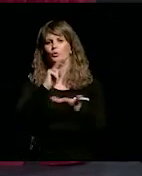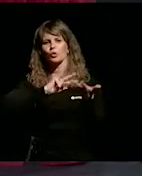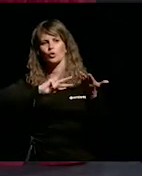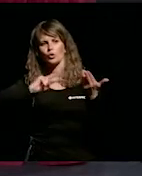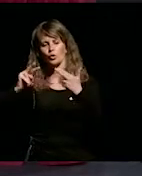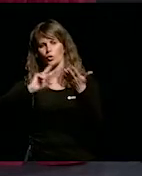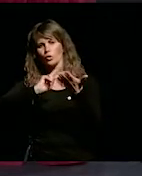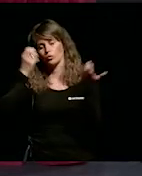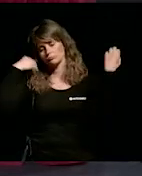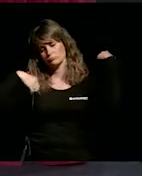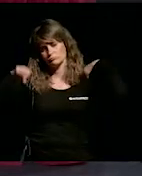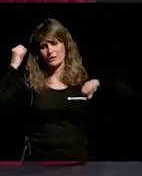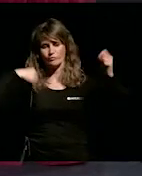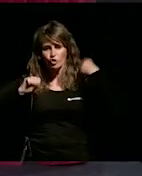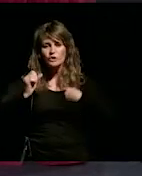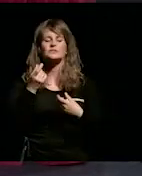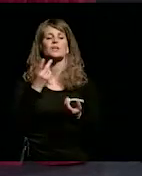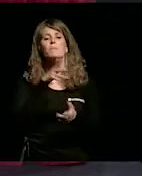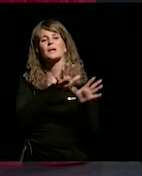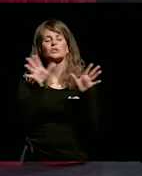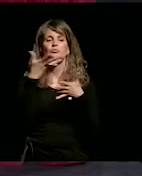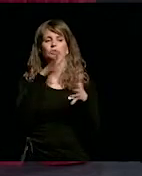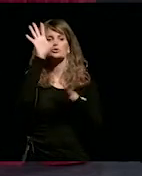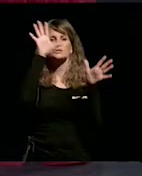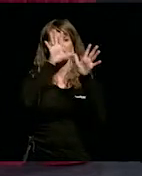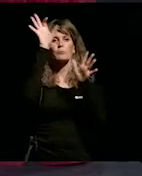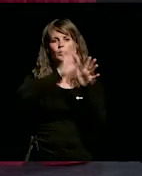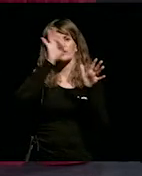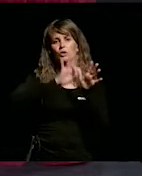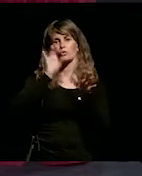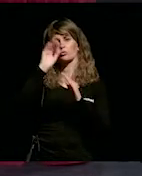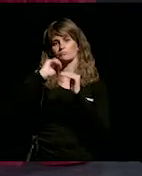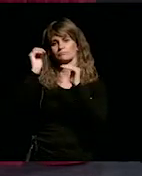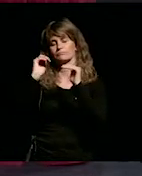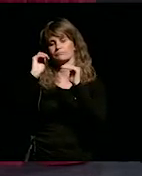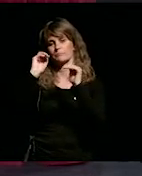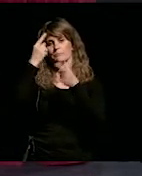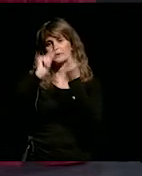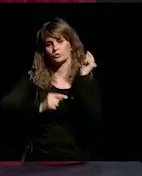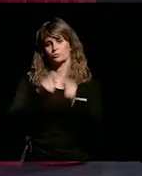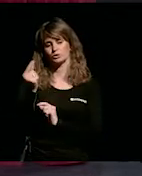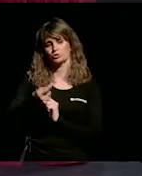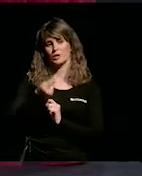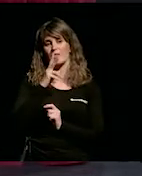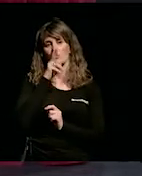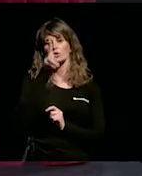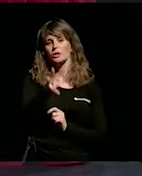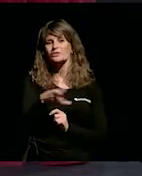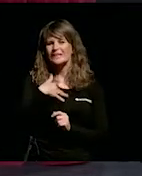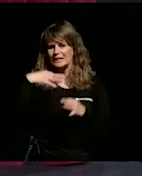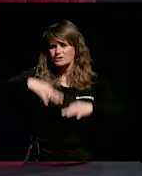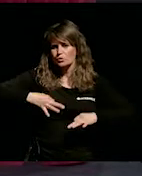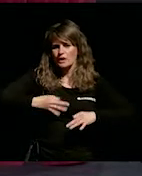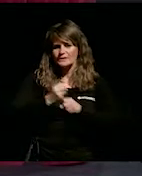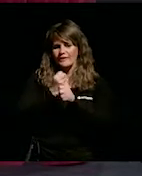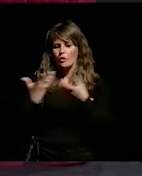intérpretes, y es aproximadamente un 10% del presupuesto en los próximos 2 años. Hay que asegurar que el trabajo es integrado, porque